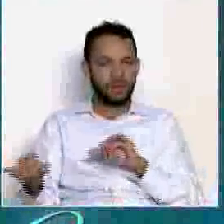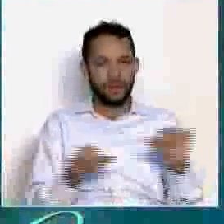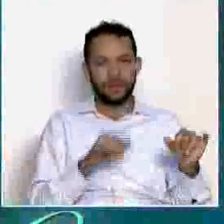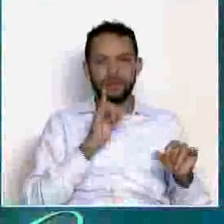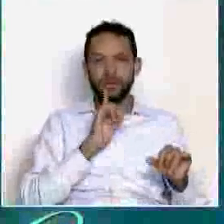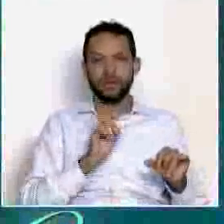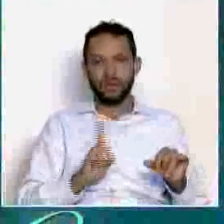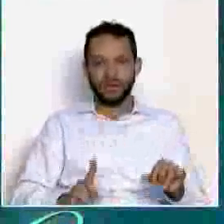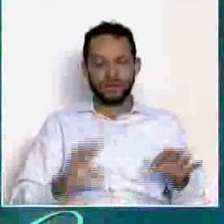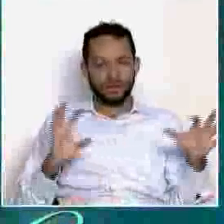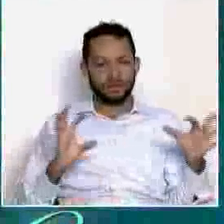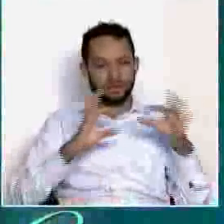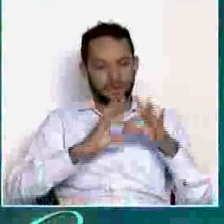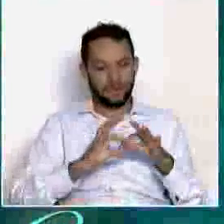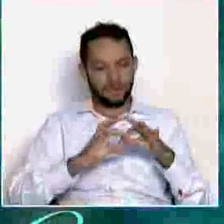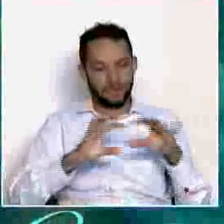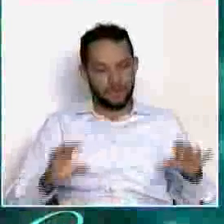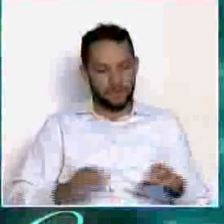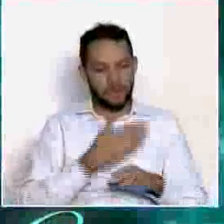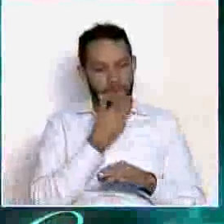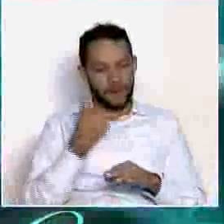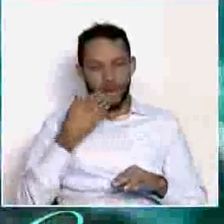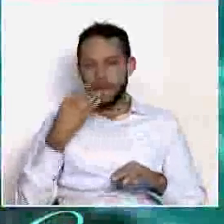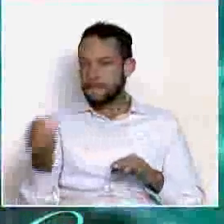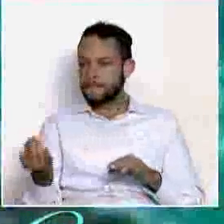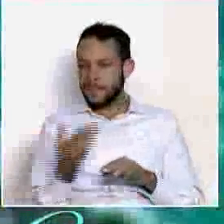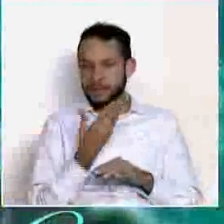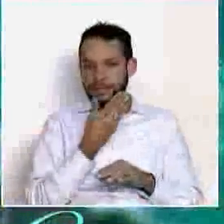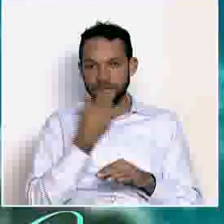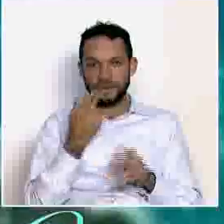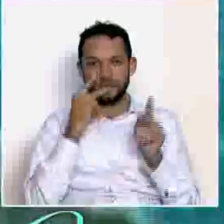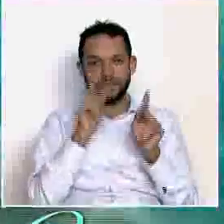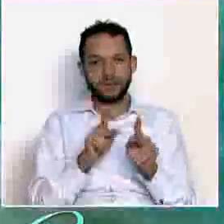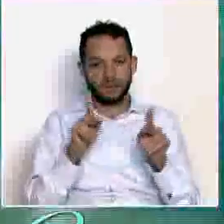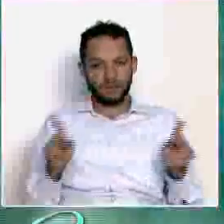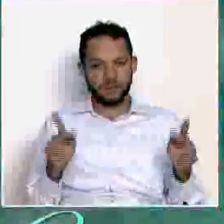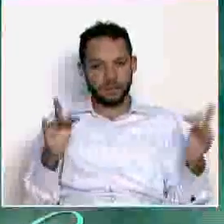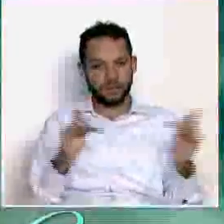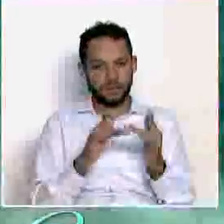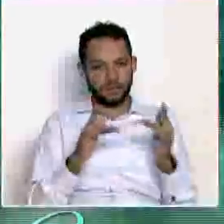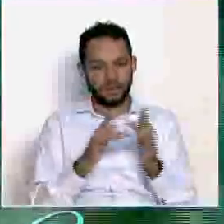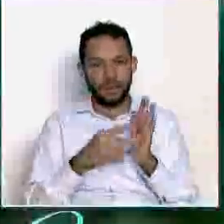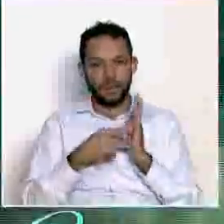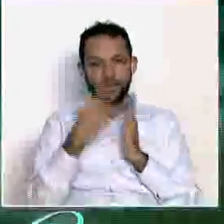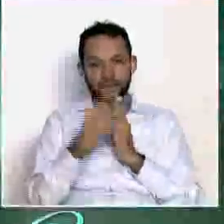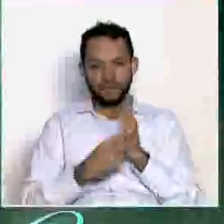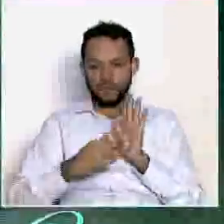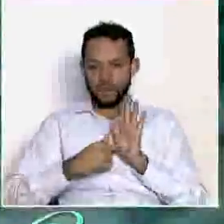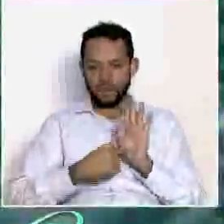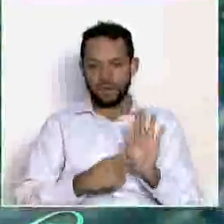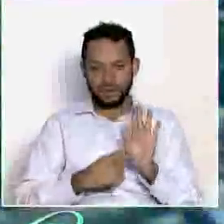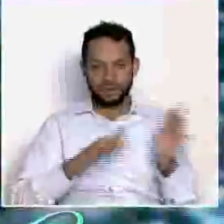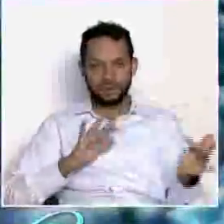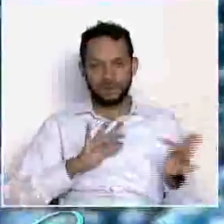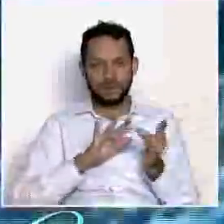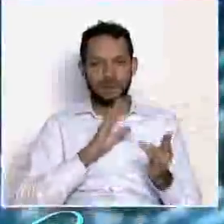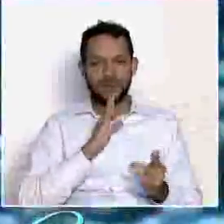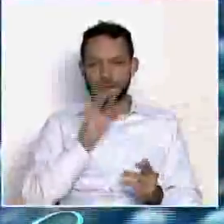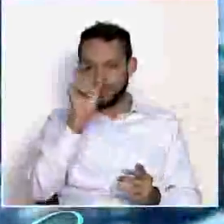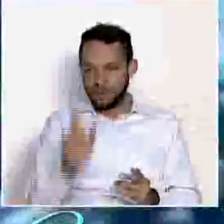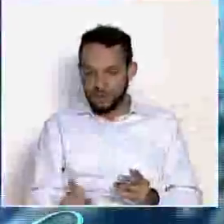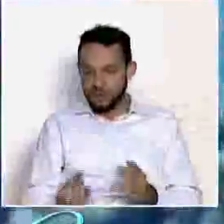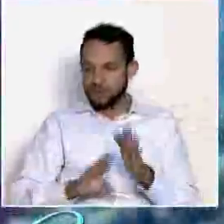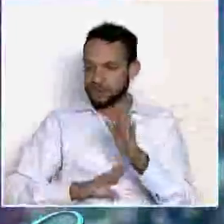bien. No puedes hacer todo mejor que los demás. Tu humanidad se muestra como los demás, así que debes descubrir quién eres y